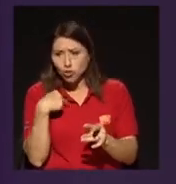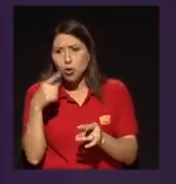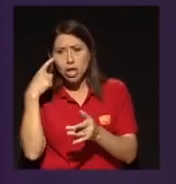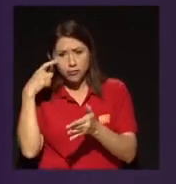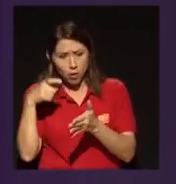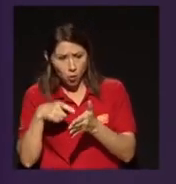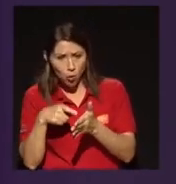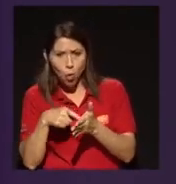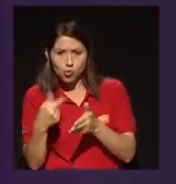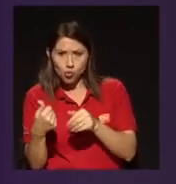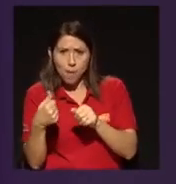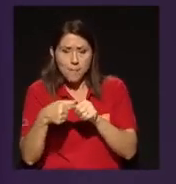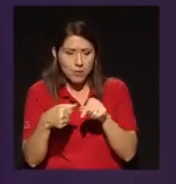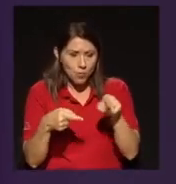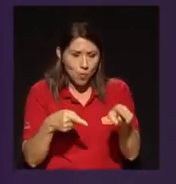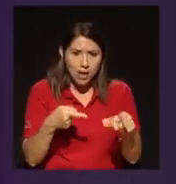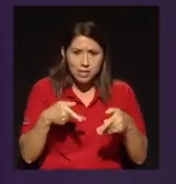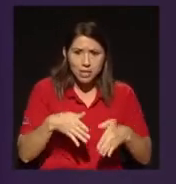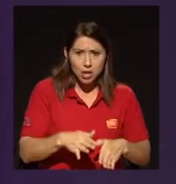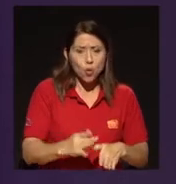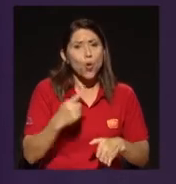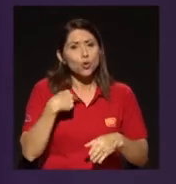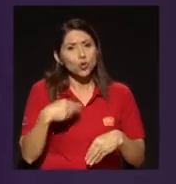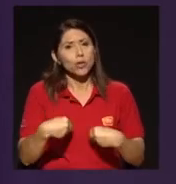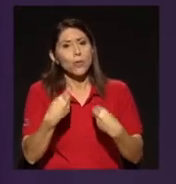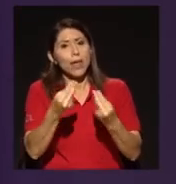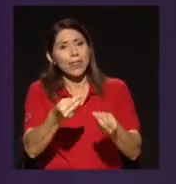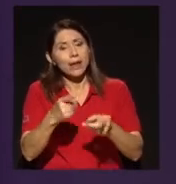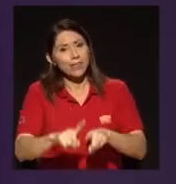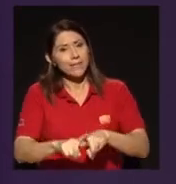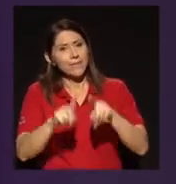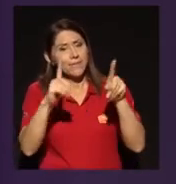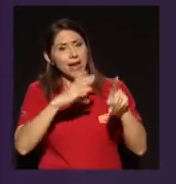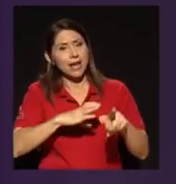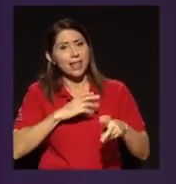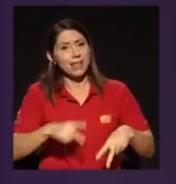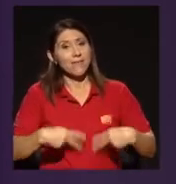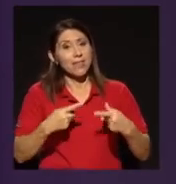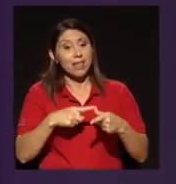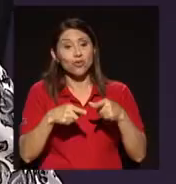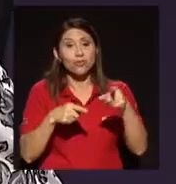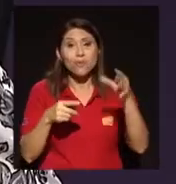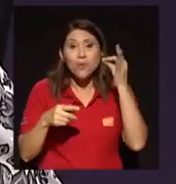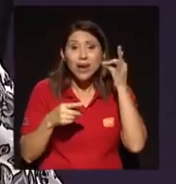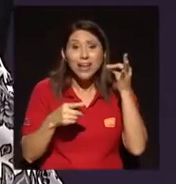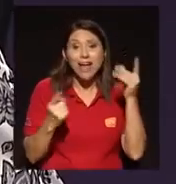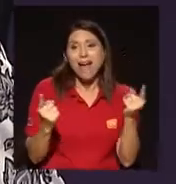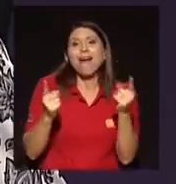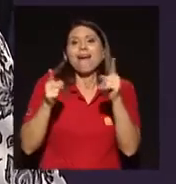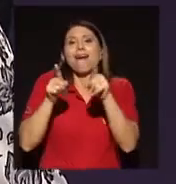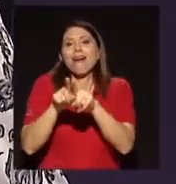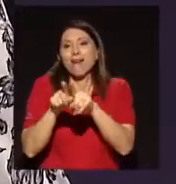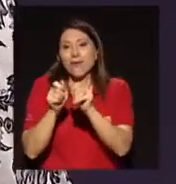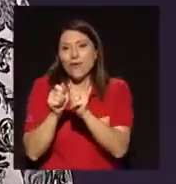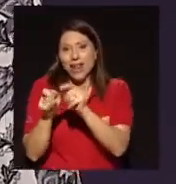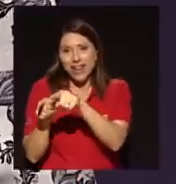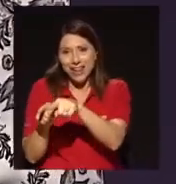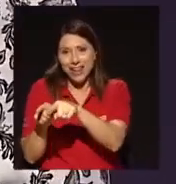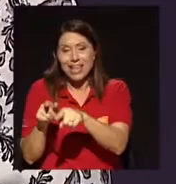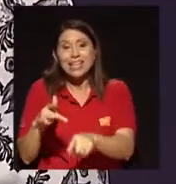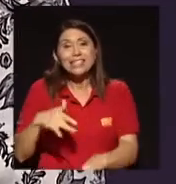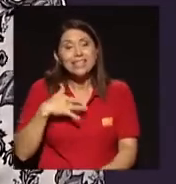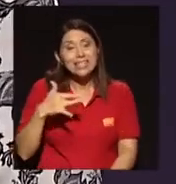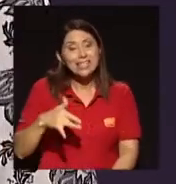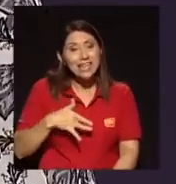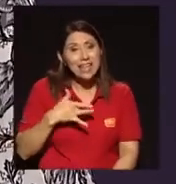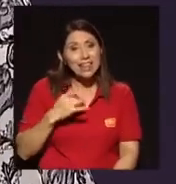reconozco yo sí te voy a dar otra calidad de vida, y se van con este. Uh-huh. Y se sienten obligadas